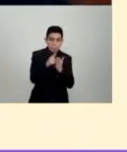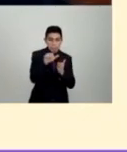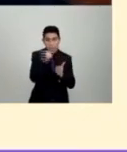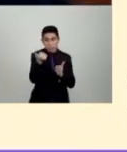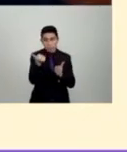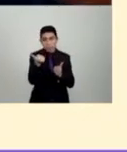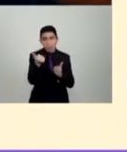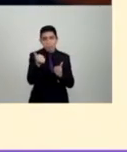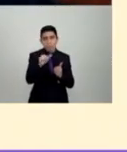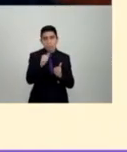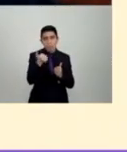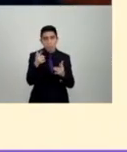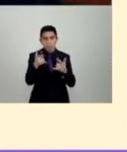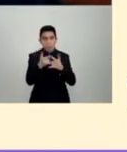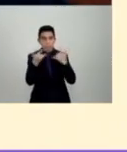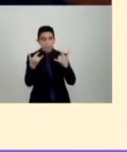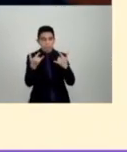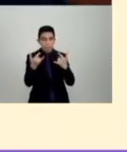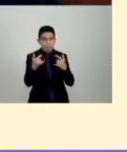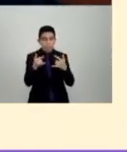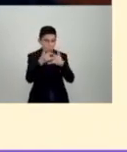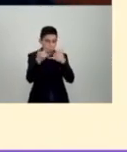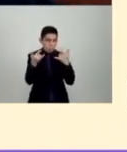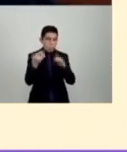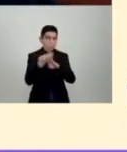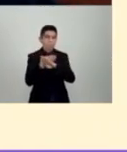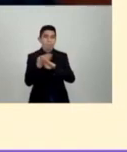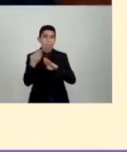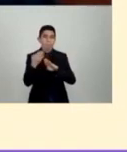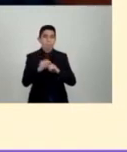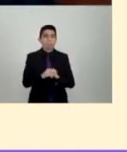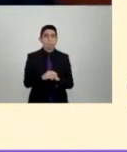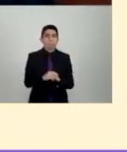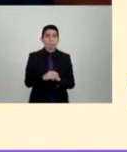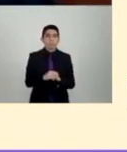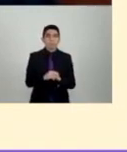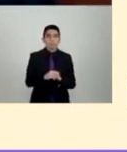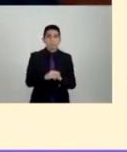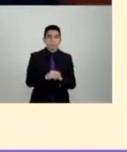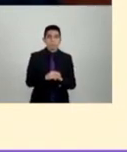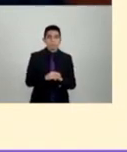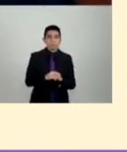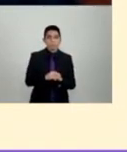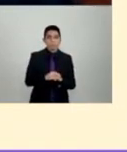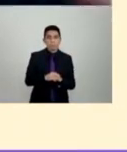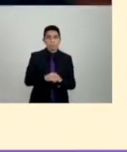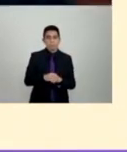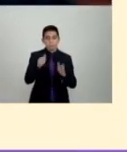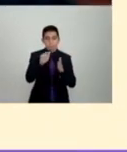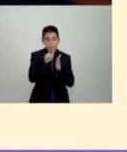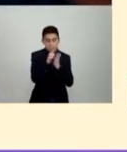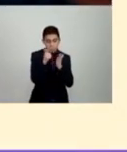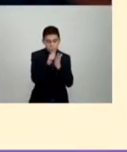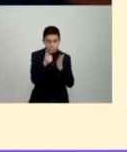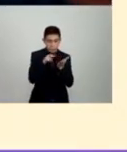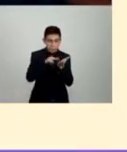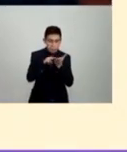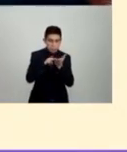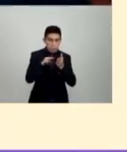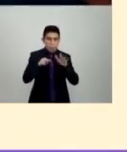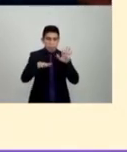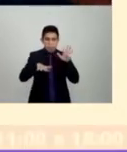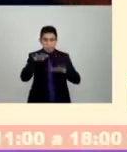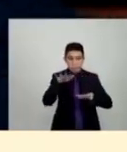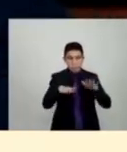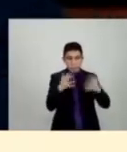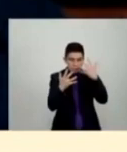la que a veces se llama novela blanca en los congresos de novela negra, que terminaron confundiéndose,